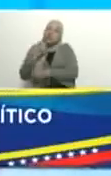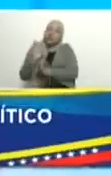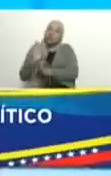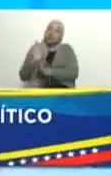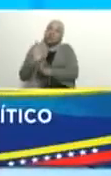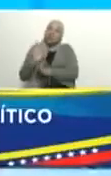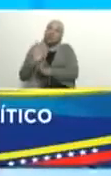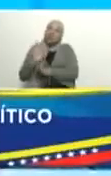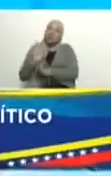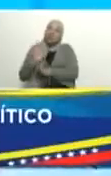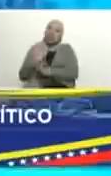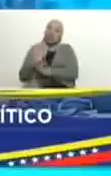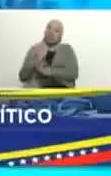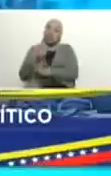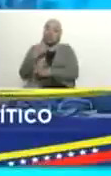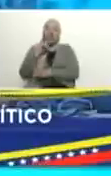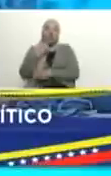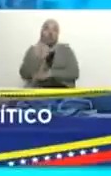Yo no soy escaparate de nadie.